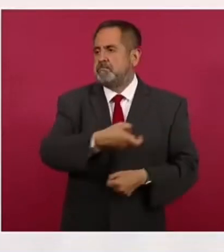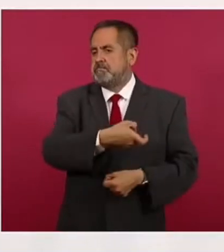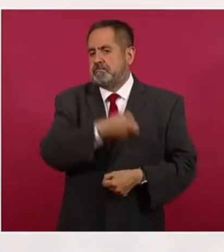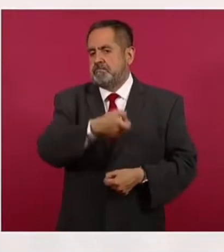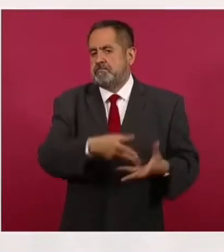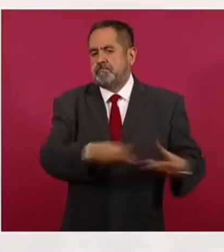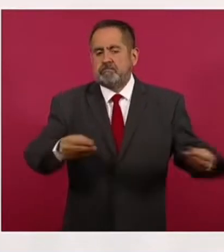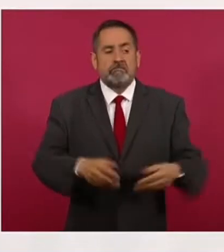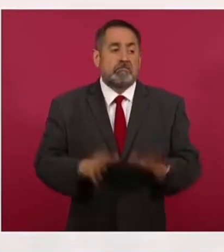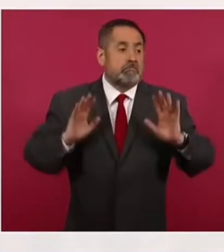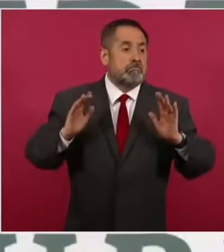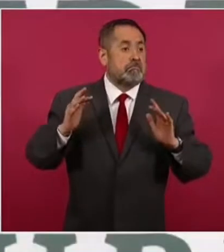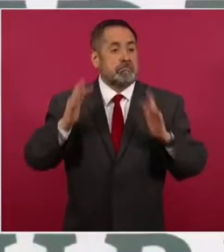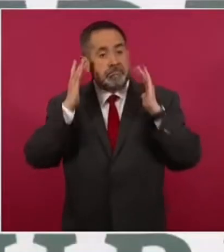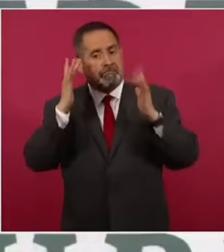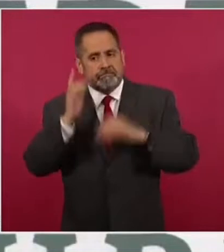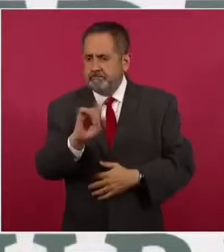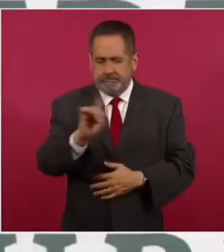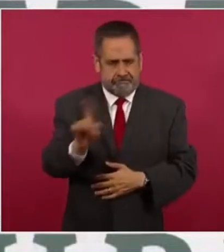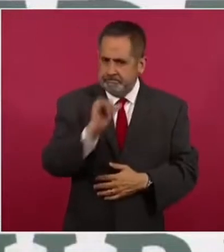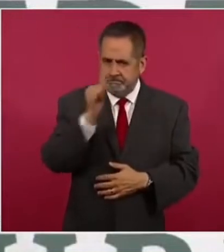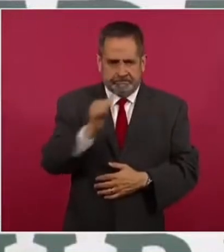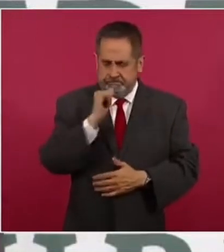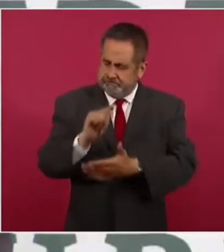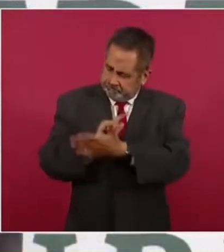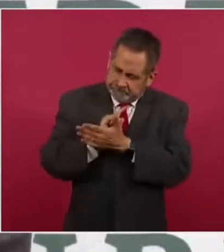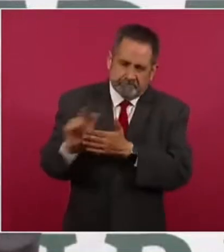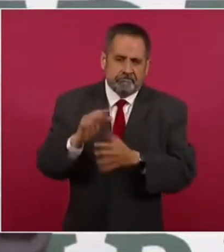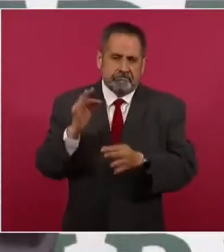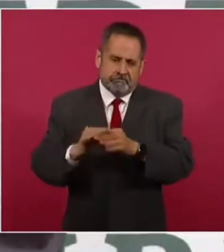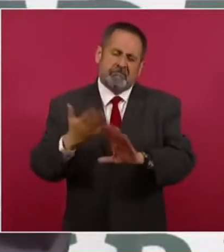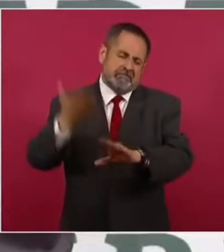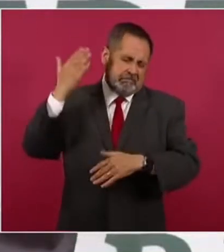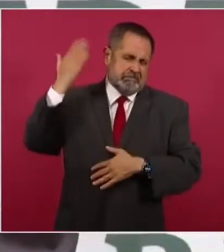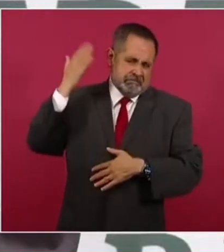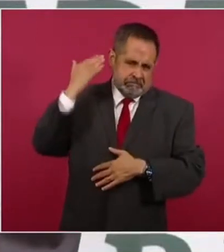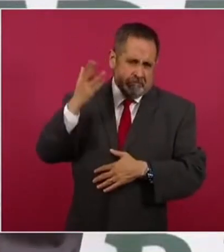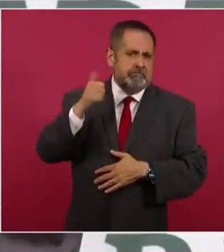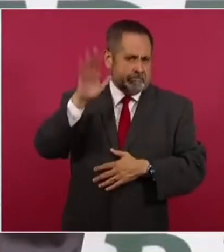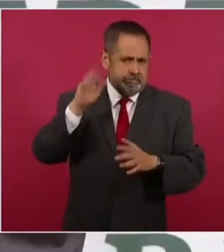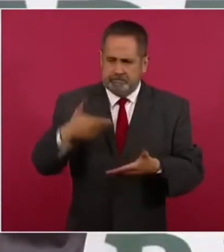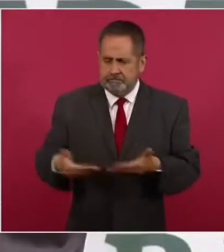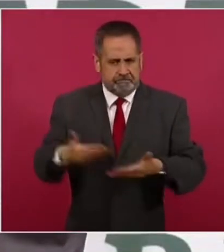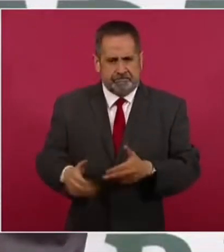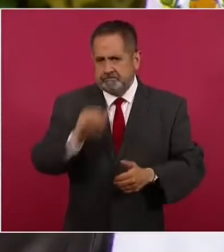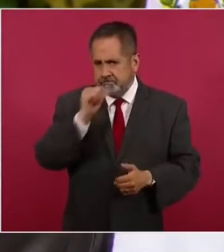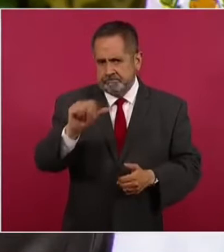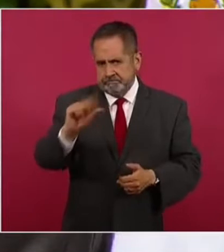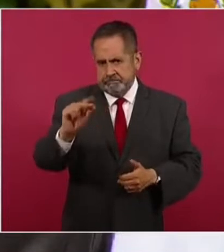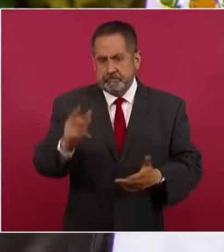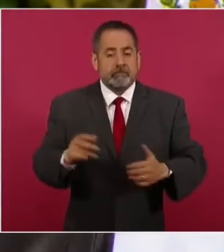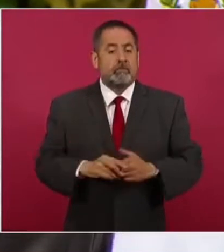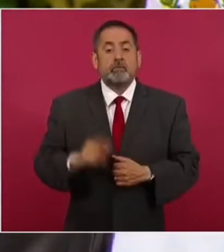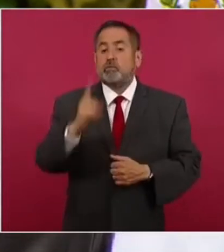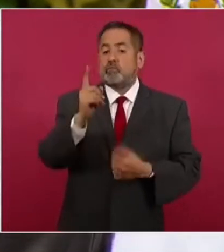ejecuciones extrajudiciales, como ocurría antes. Aquí destaco